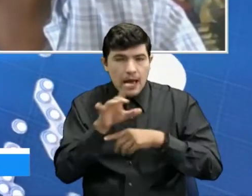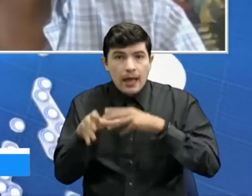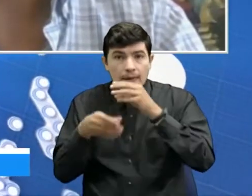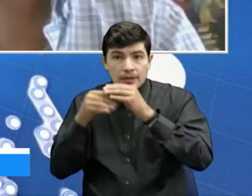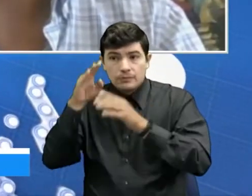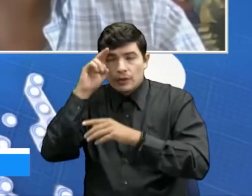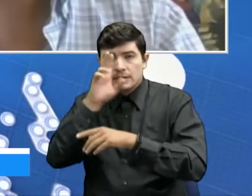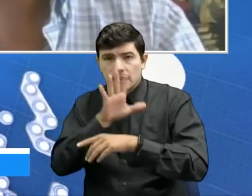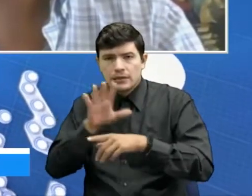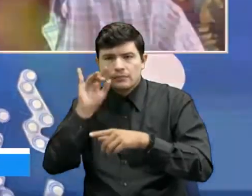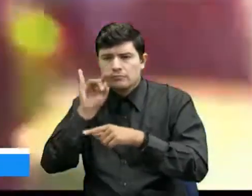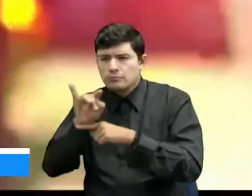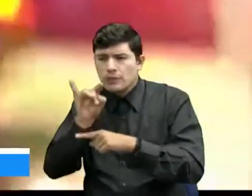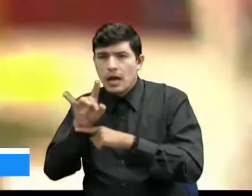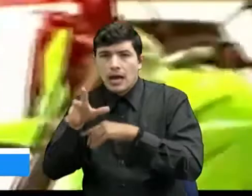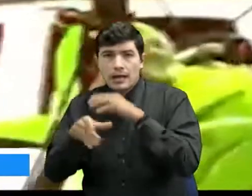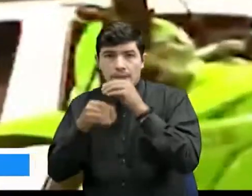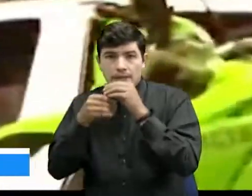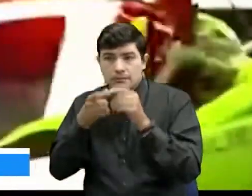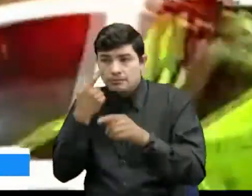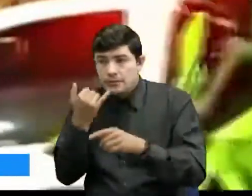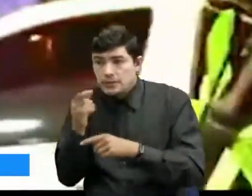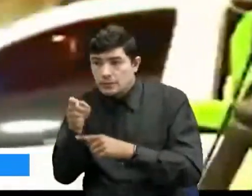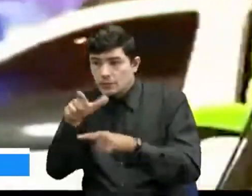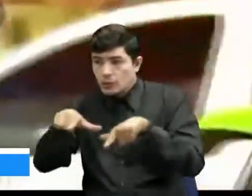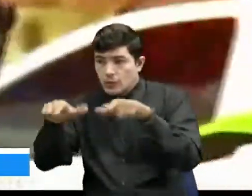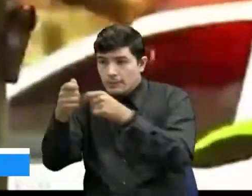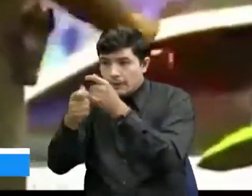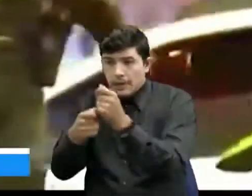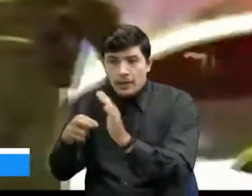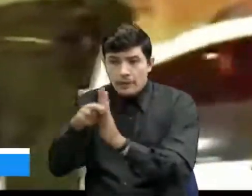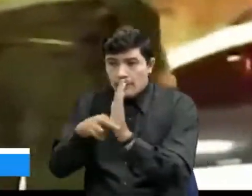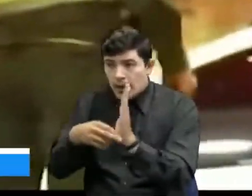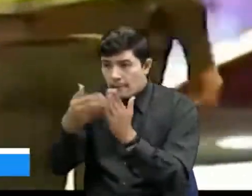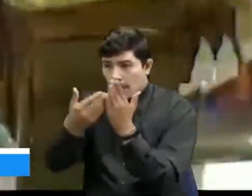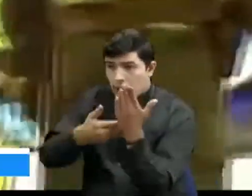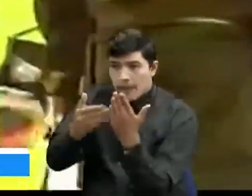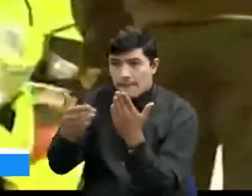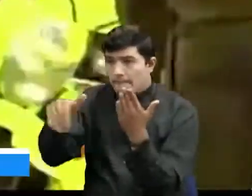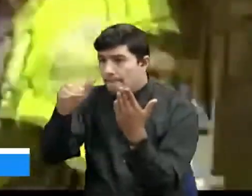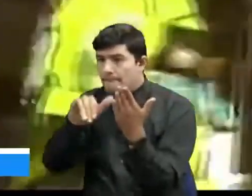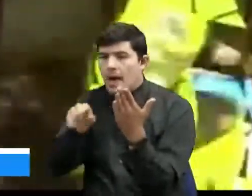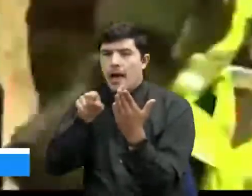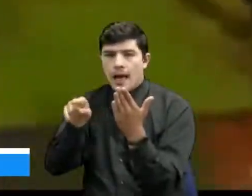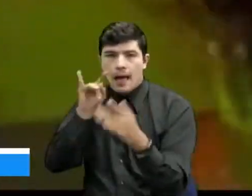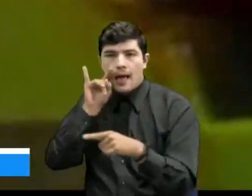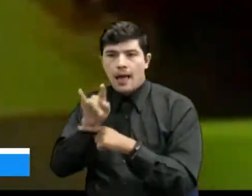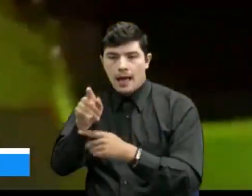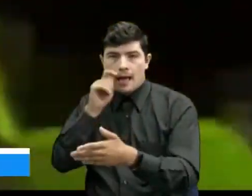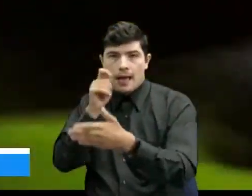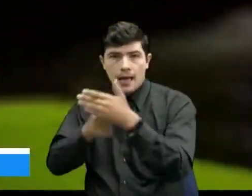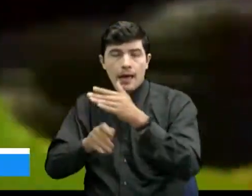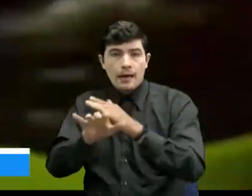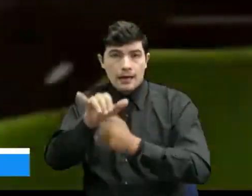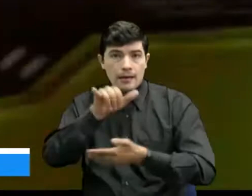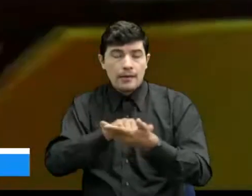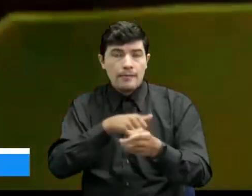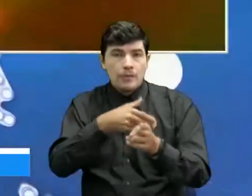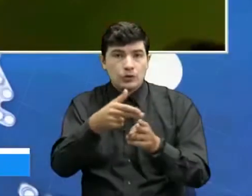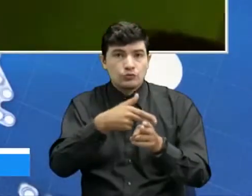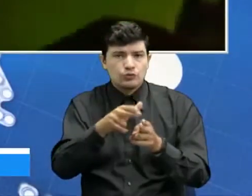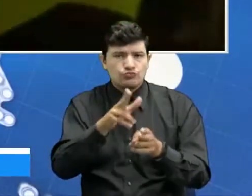aquellos cierres de establecimientos abiertos al público que no cumplen con las medidas. El llamado, Oscar, y a toda la población es que este fin de semana es un